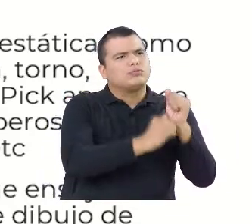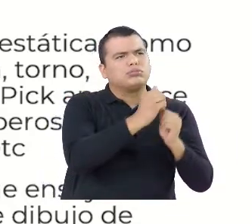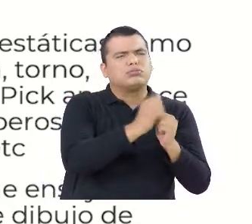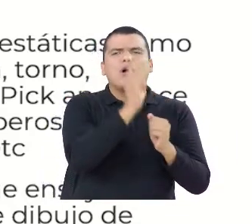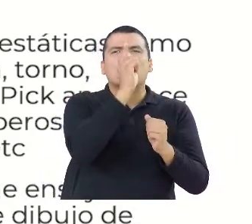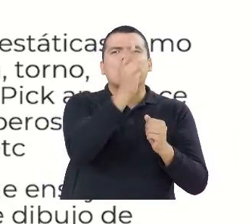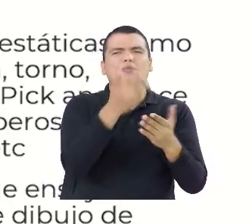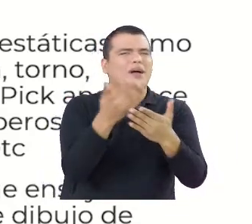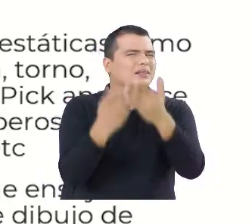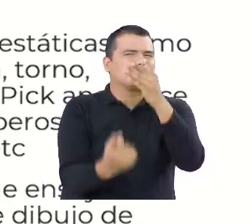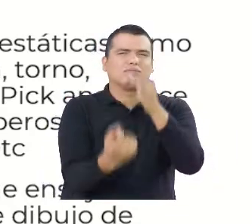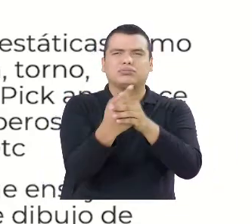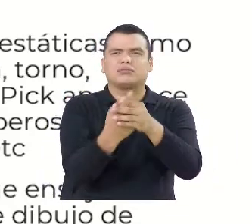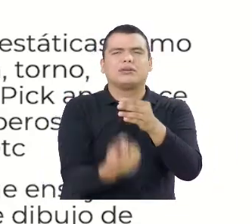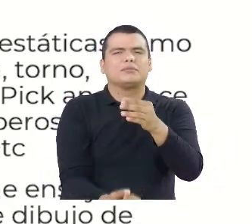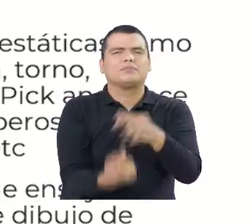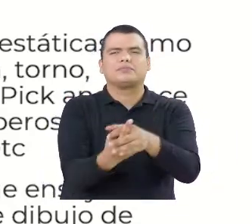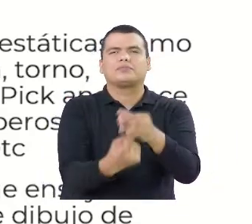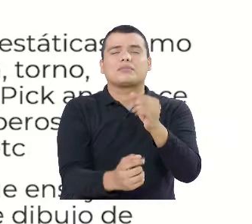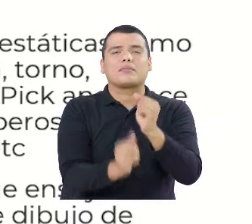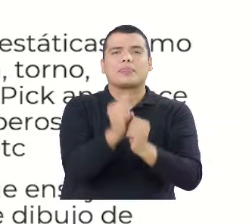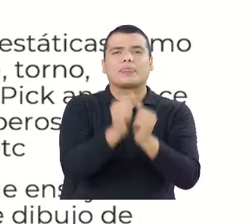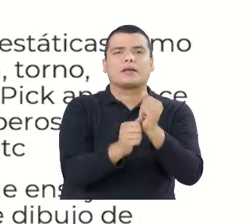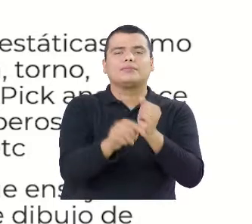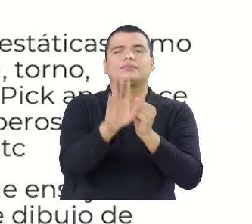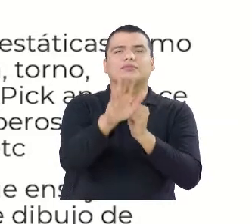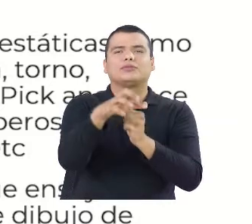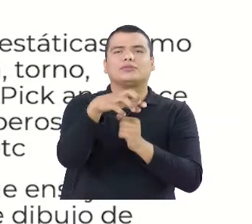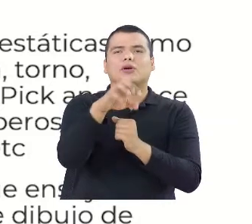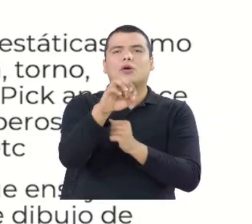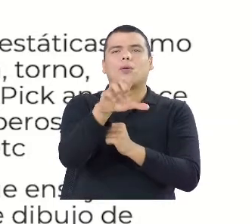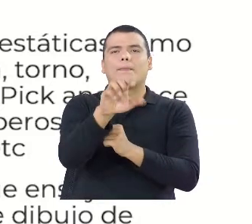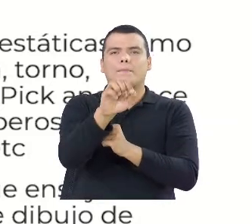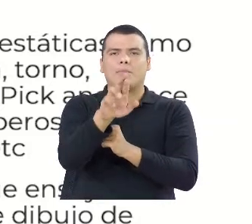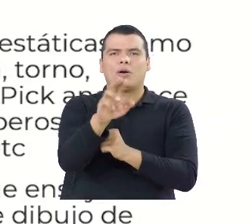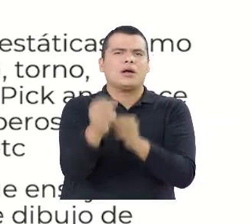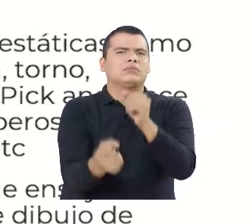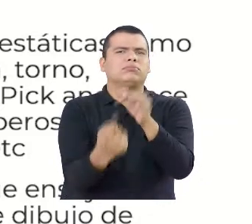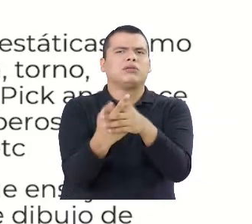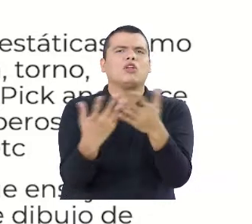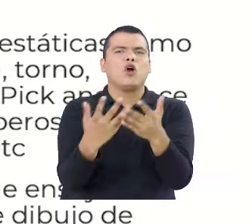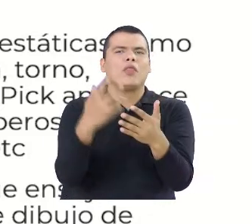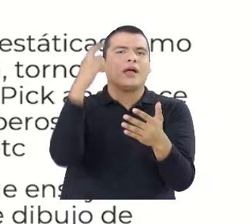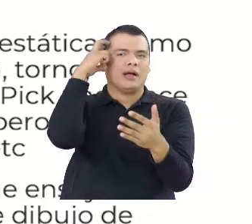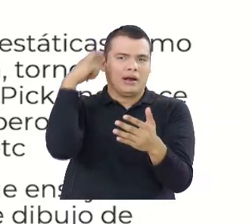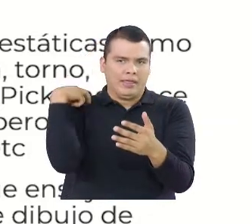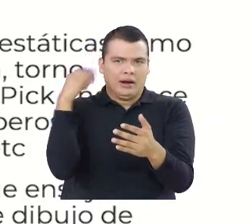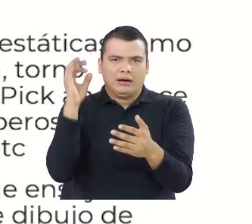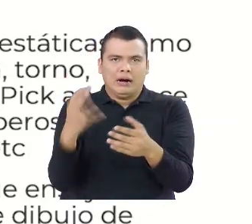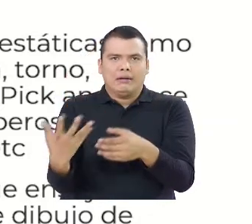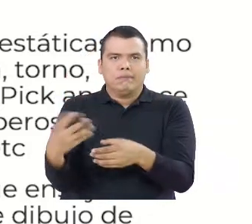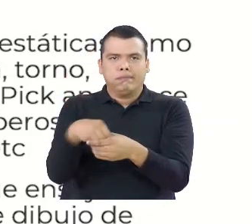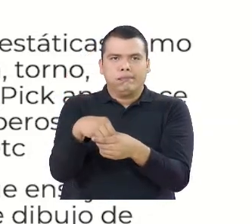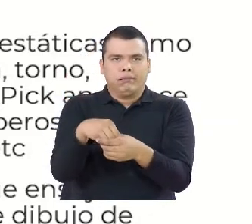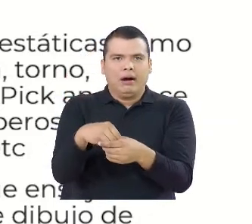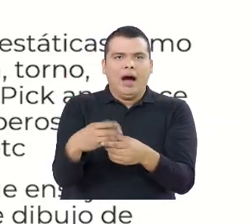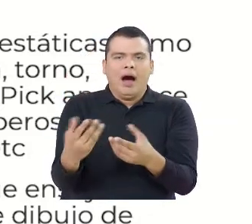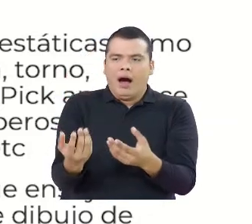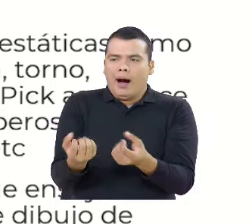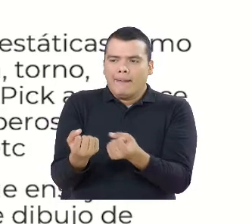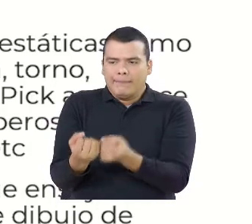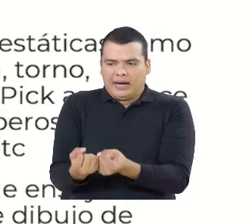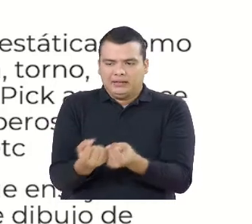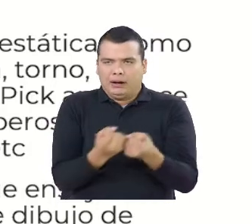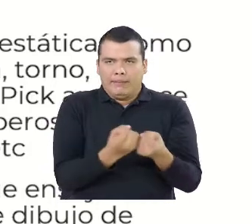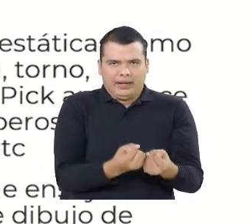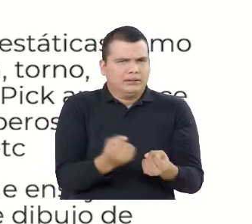es de origen inglés. Como vemos en la imagen, ella funciona con unos contrapesos. La primera